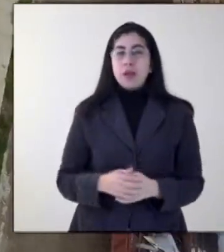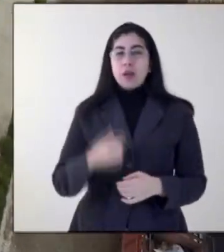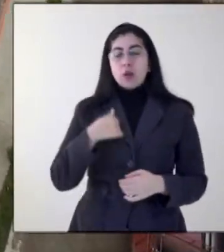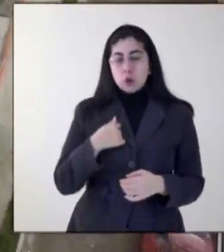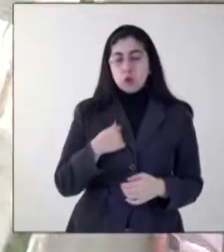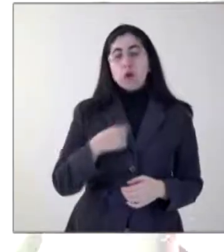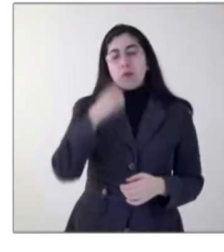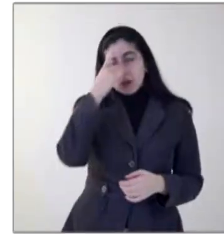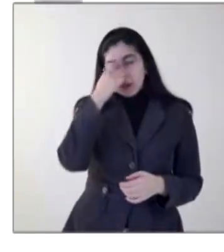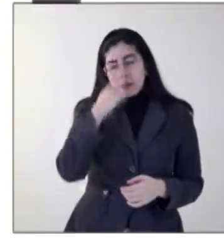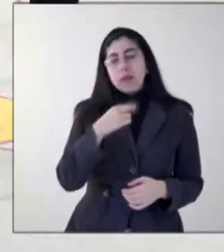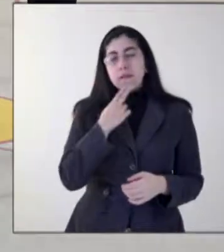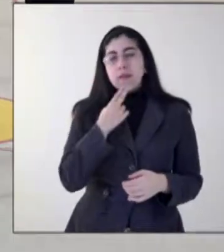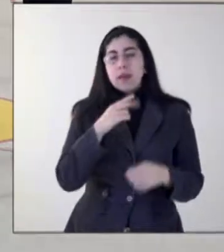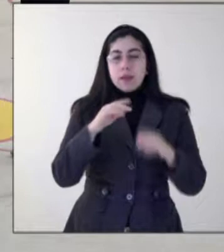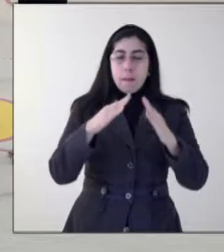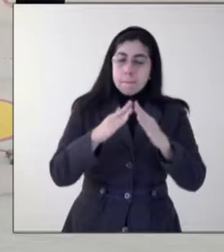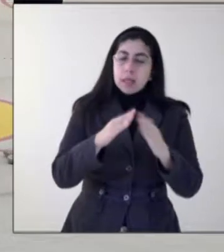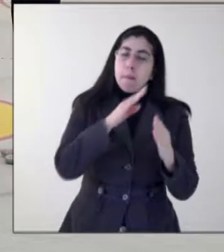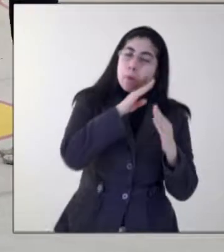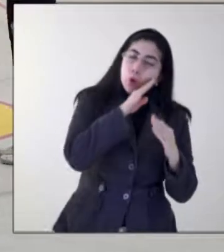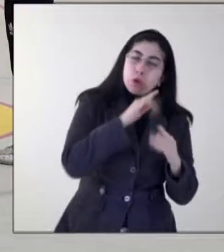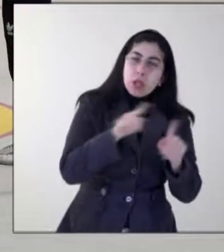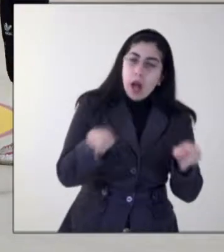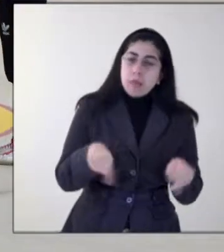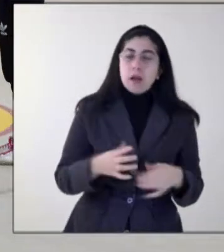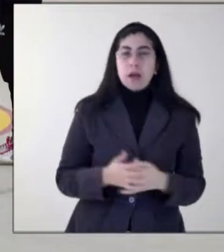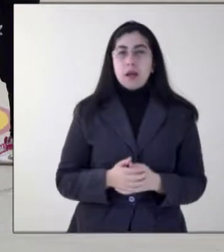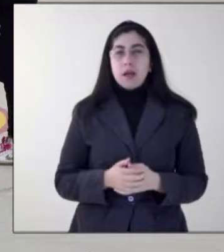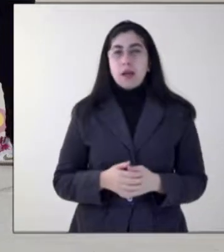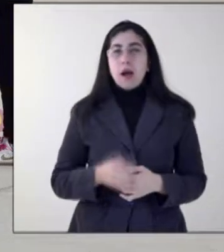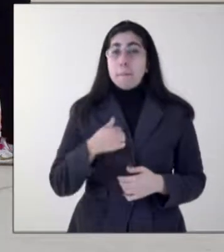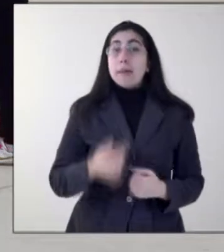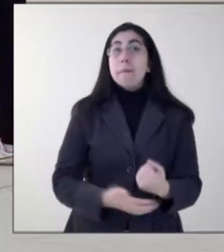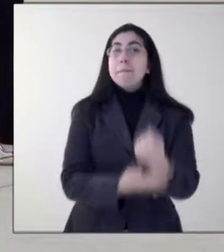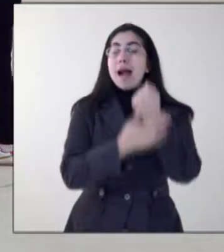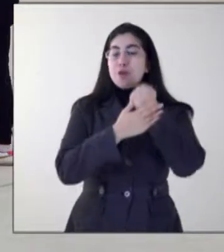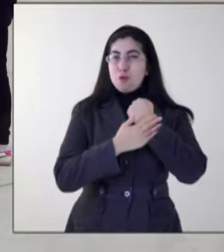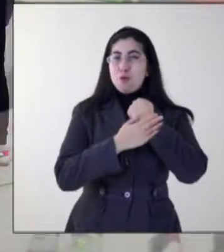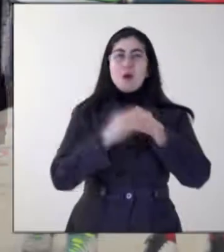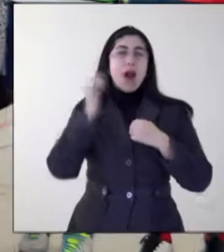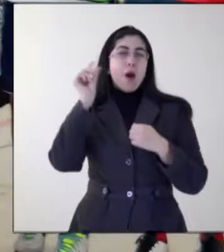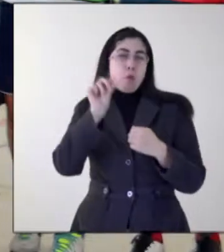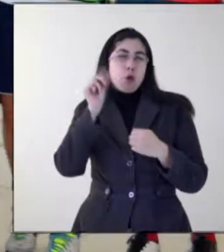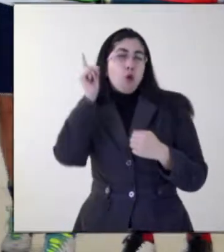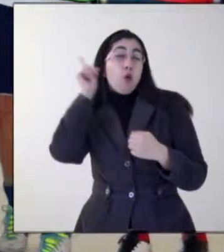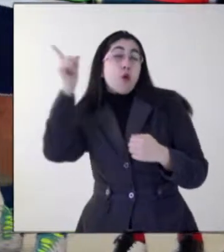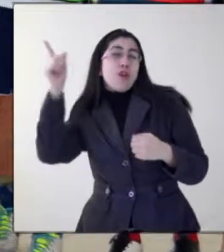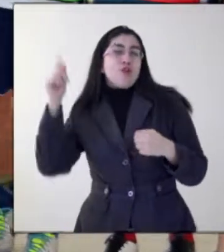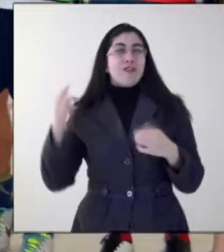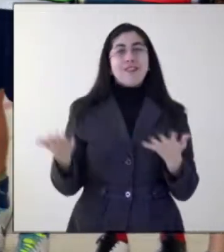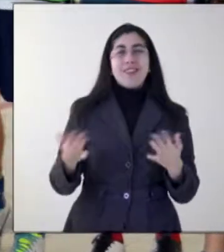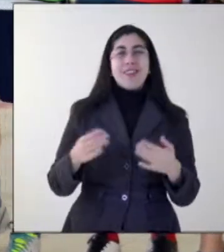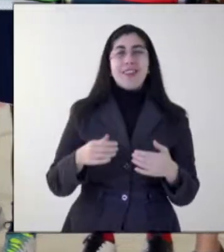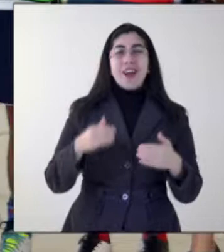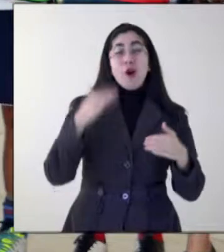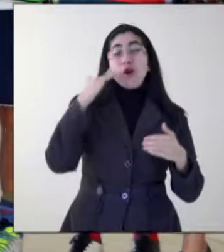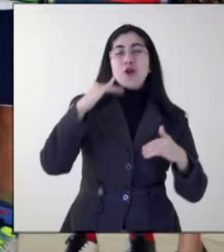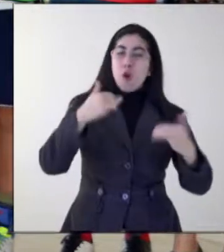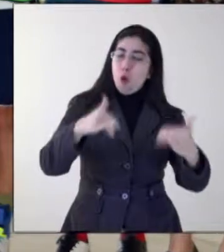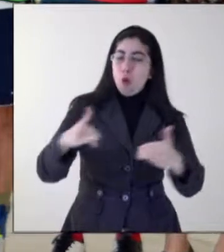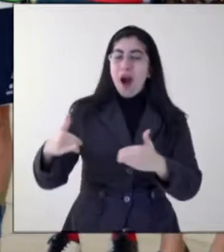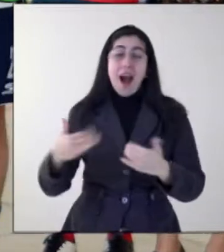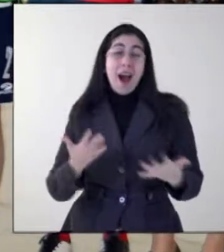en esta tristeza de estar postrada, a mí me sirve siquiera el ruidito que escucho, que juegan la pelota